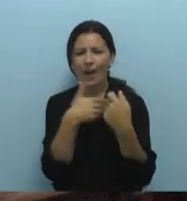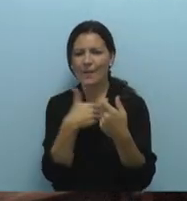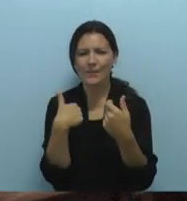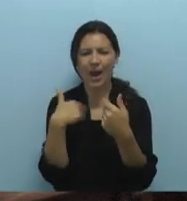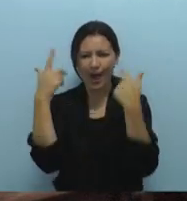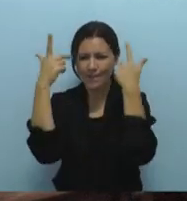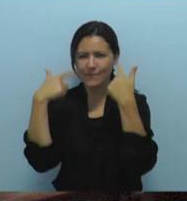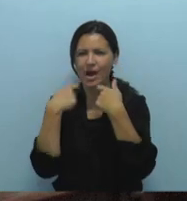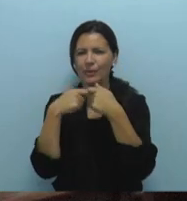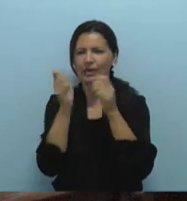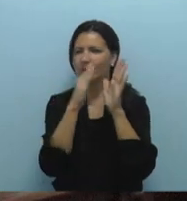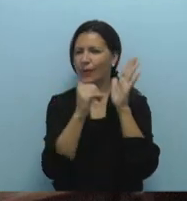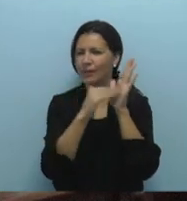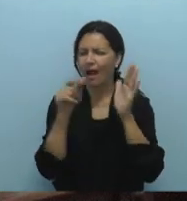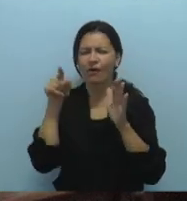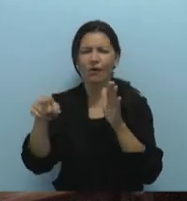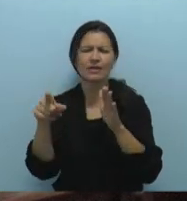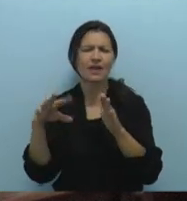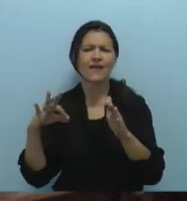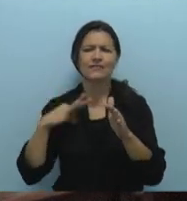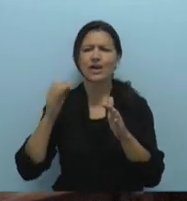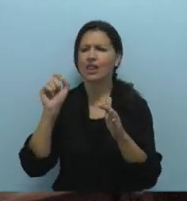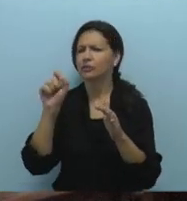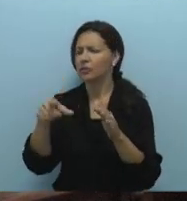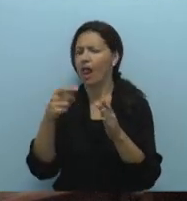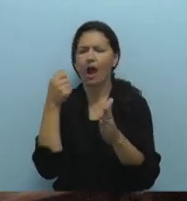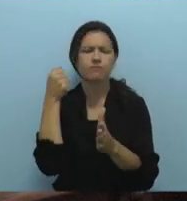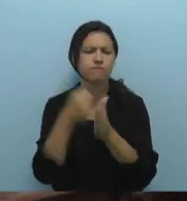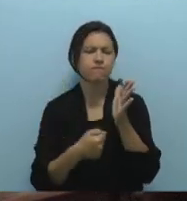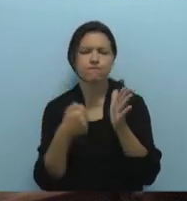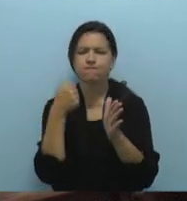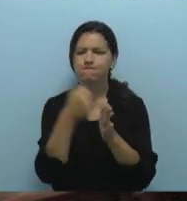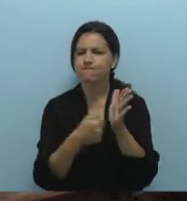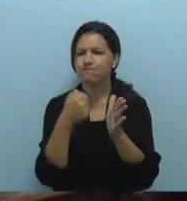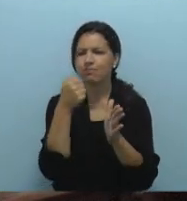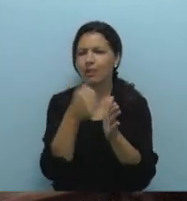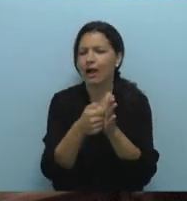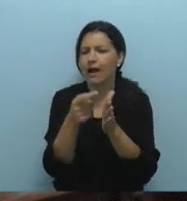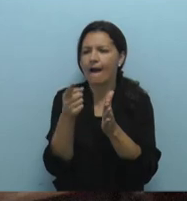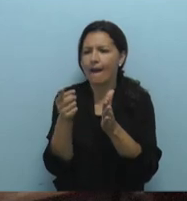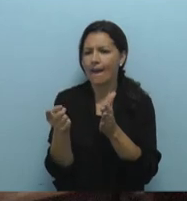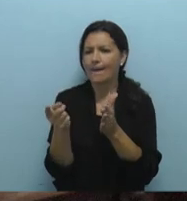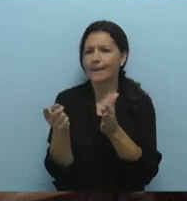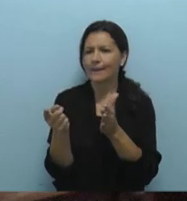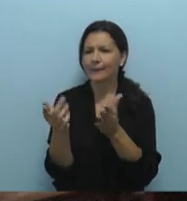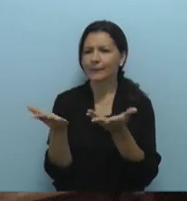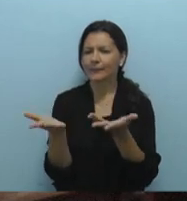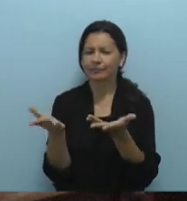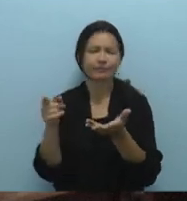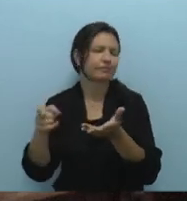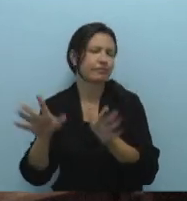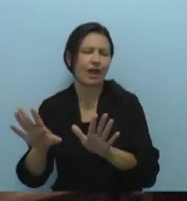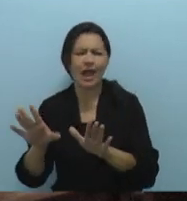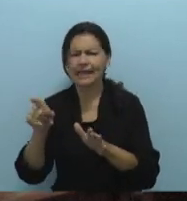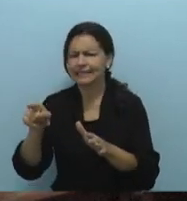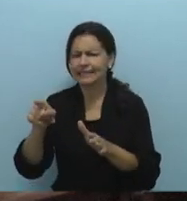fue una luchadora, su vida es un ejemplo de lucha. Ella siempre decía reiteradamente, no sé si era de